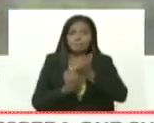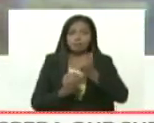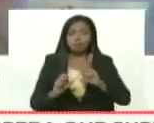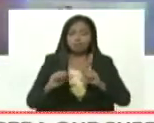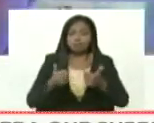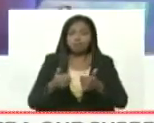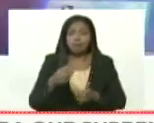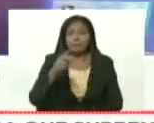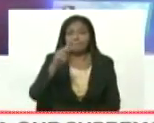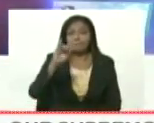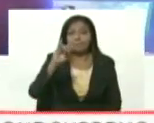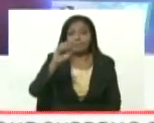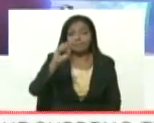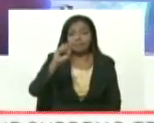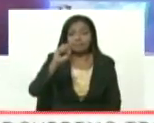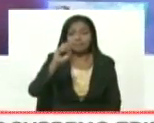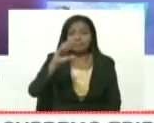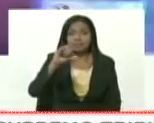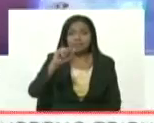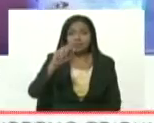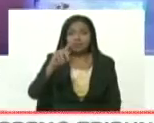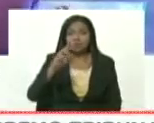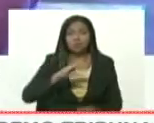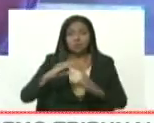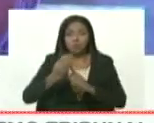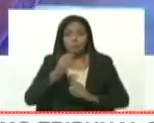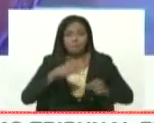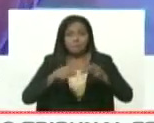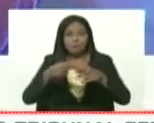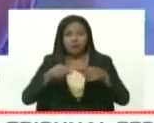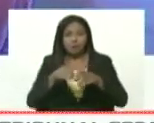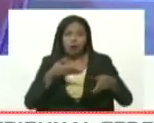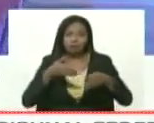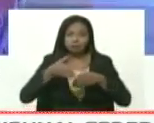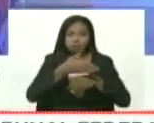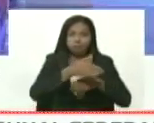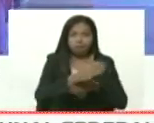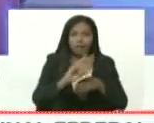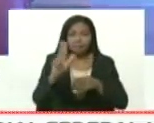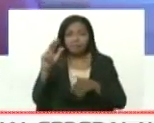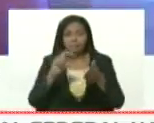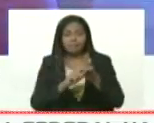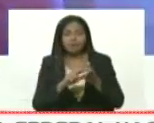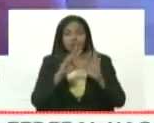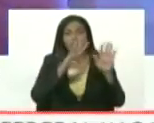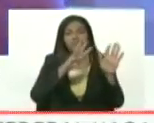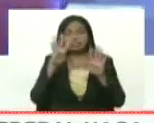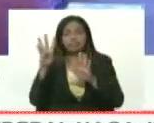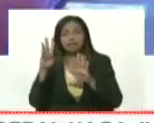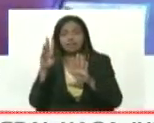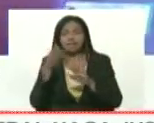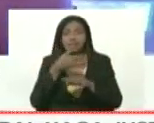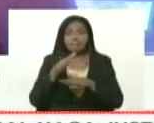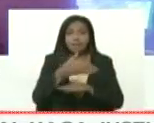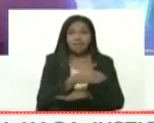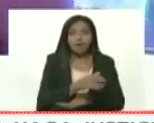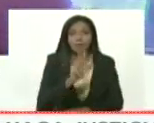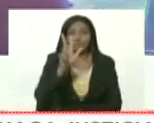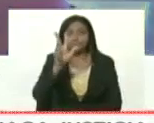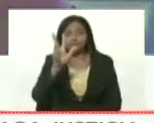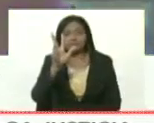de la piscicultura, no hay otra solución. Nosotros extraímos de 3.097 kilogramos de pescado, 3